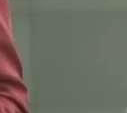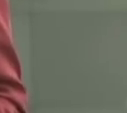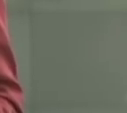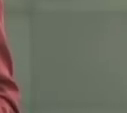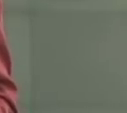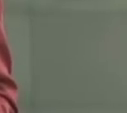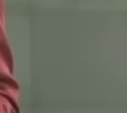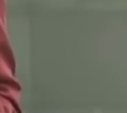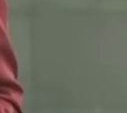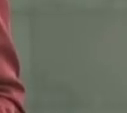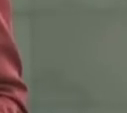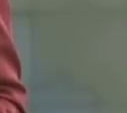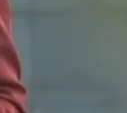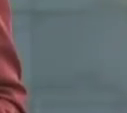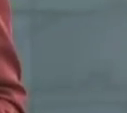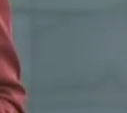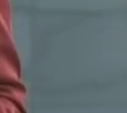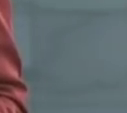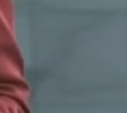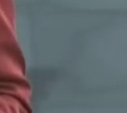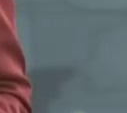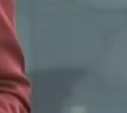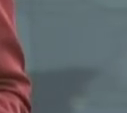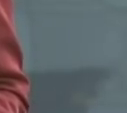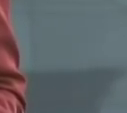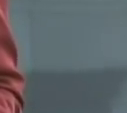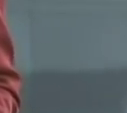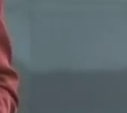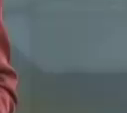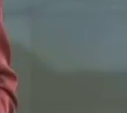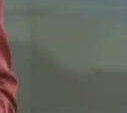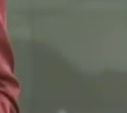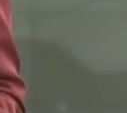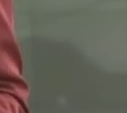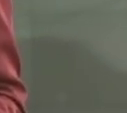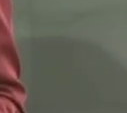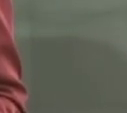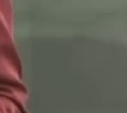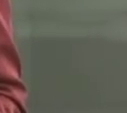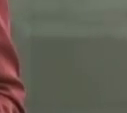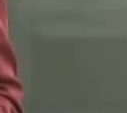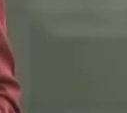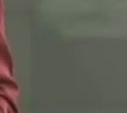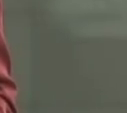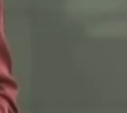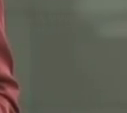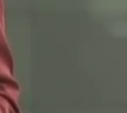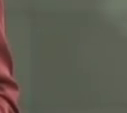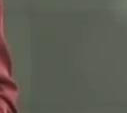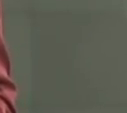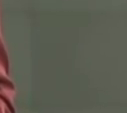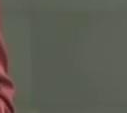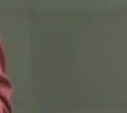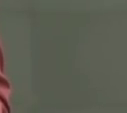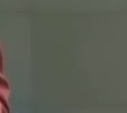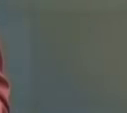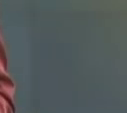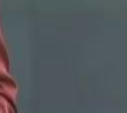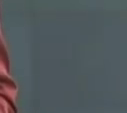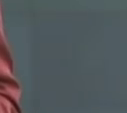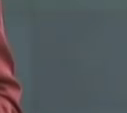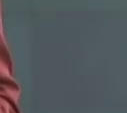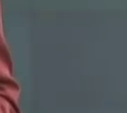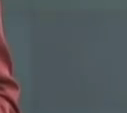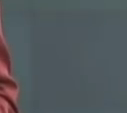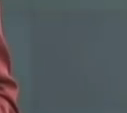Bien, y a esta hora en el Ministerio Público, el fiscal general de la República, Tareq William Saab, emite declaraciones sobre las acciones que se realizan en contra de la